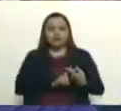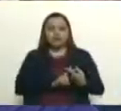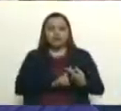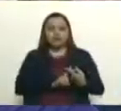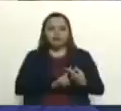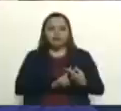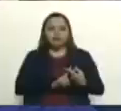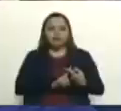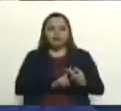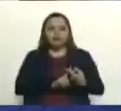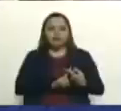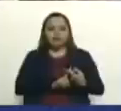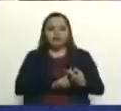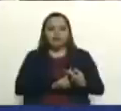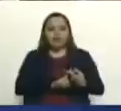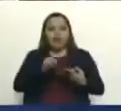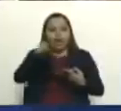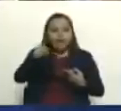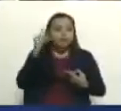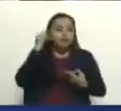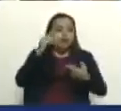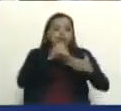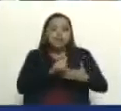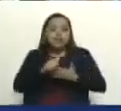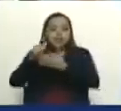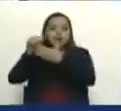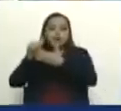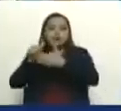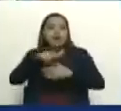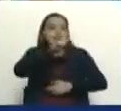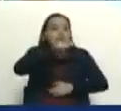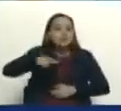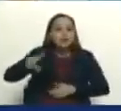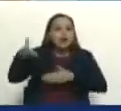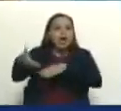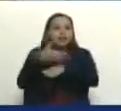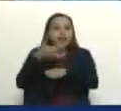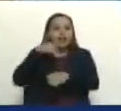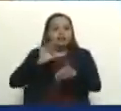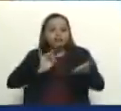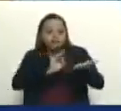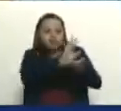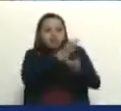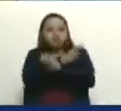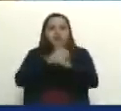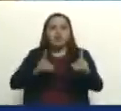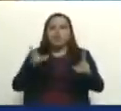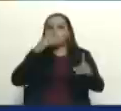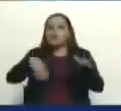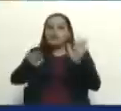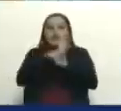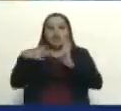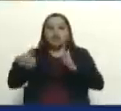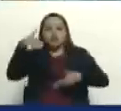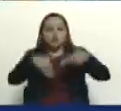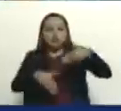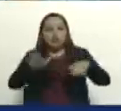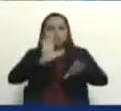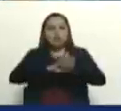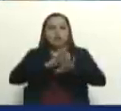allí eran faro para ese pueblo que había sido excluido de la democracia, que no tenía derecho al voto por ser